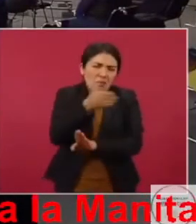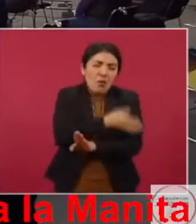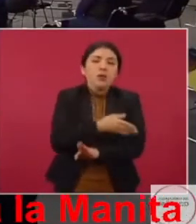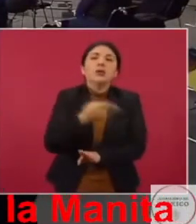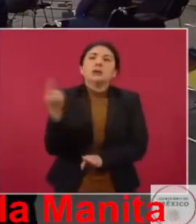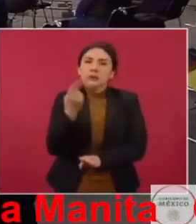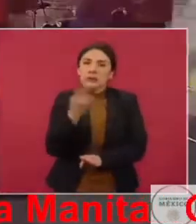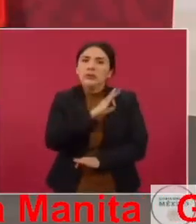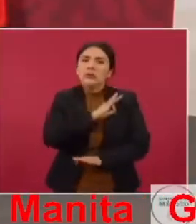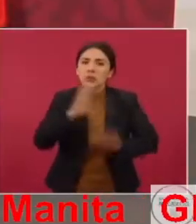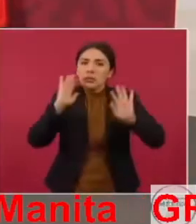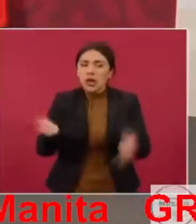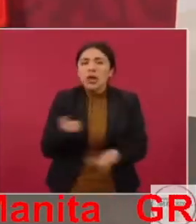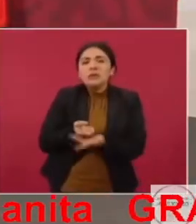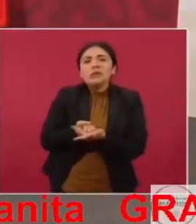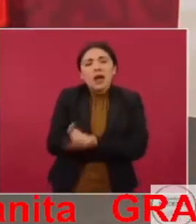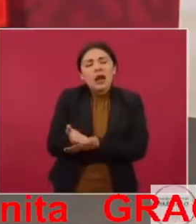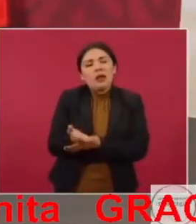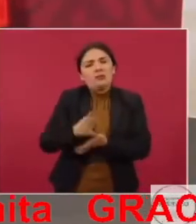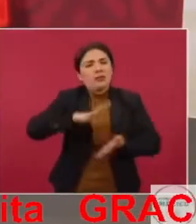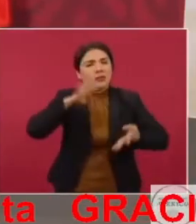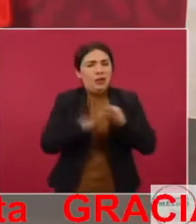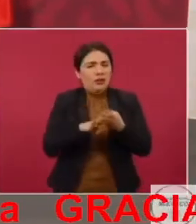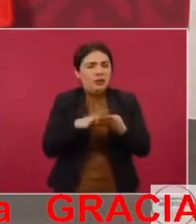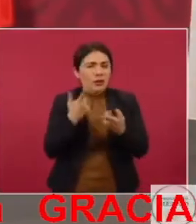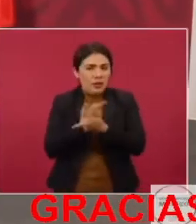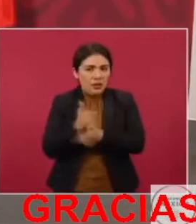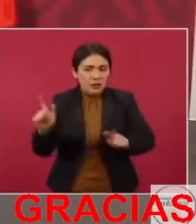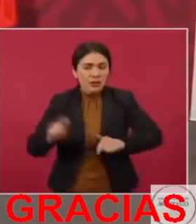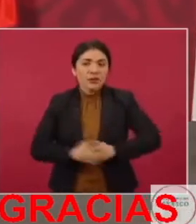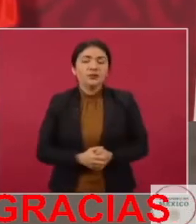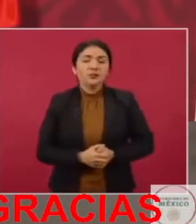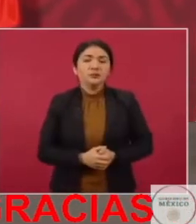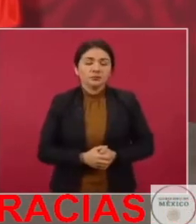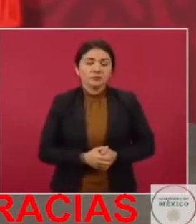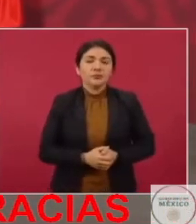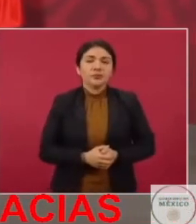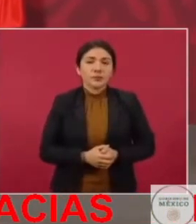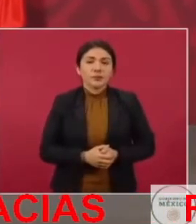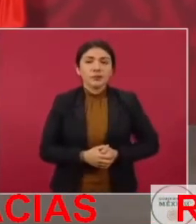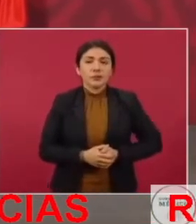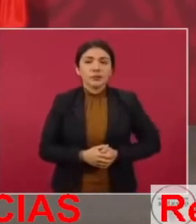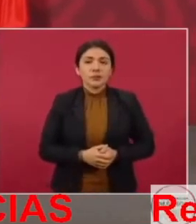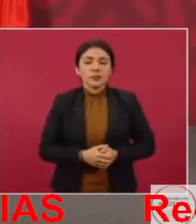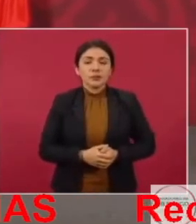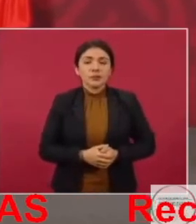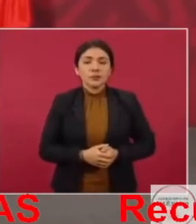puedan salir de la cárcel se está buscando